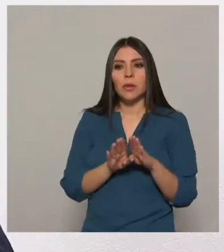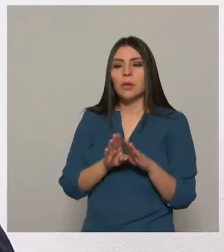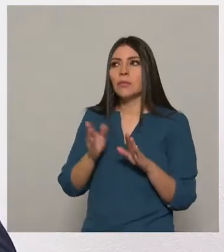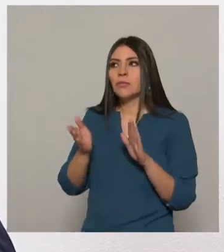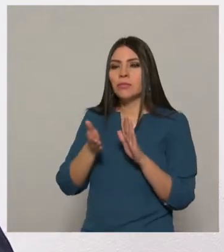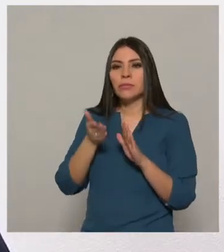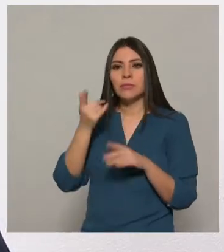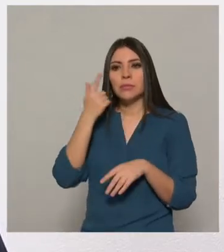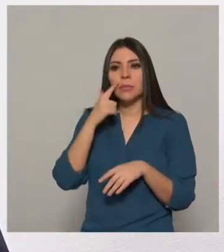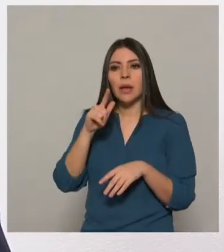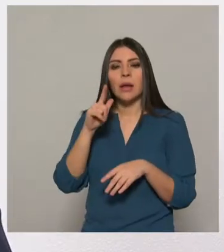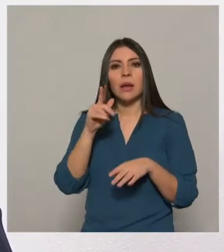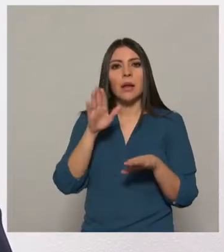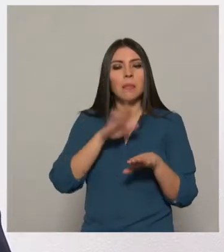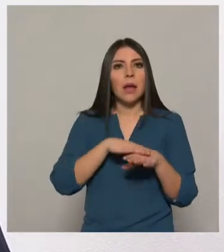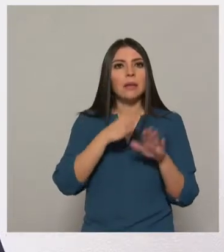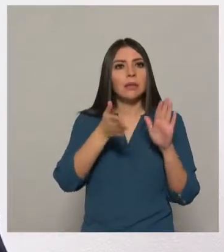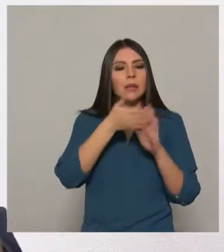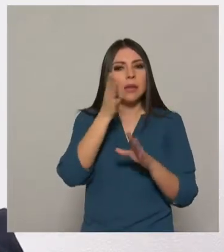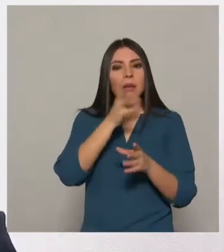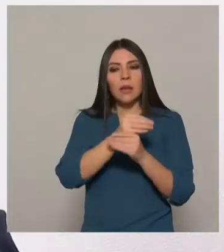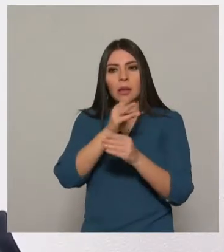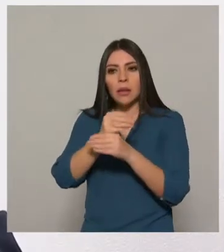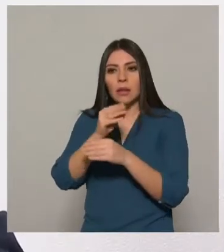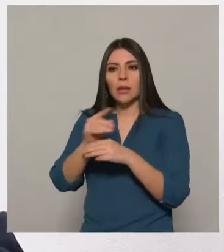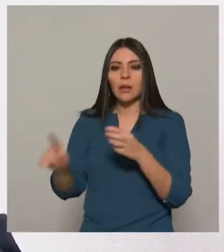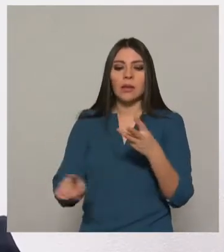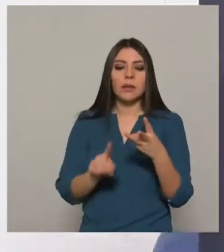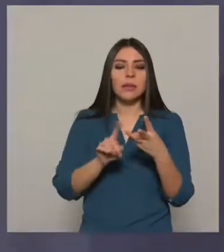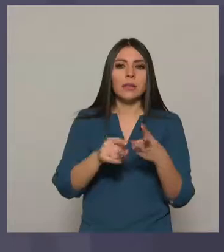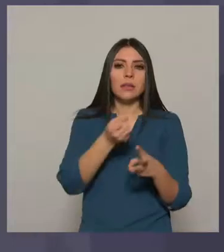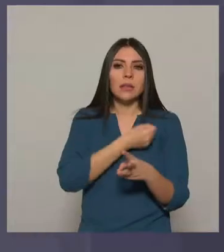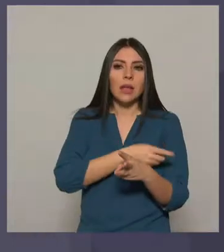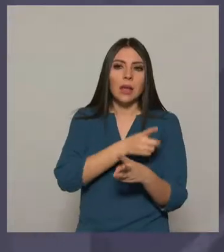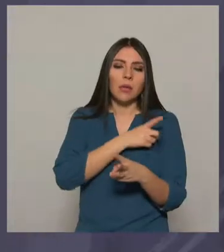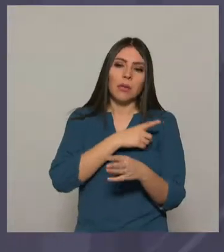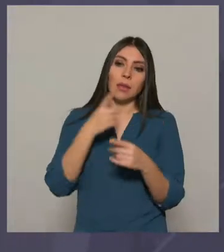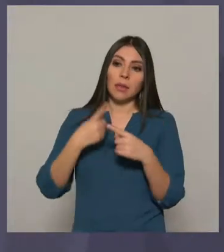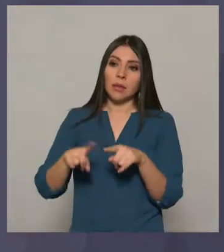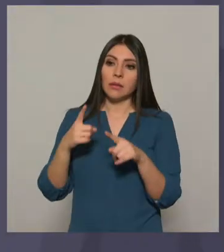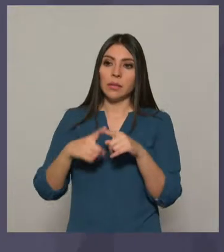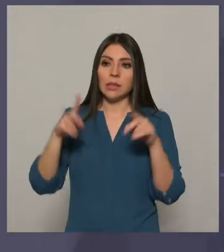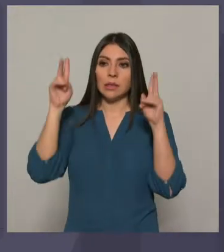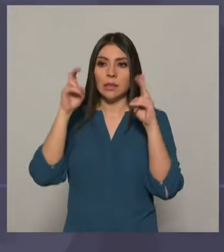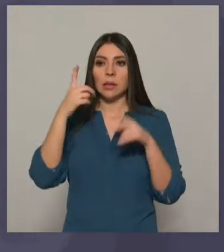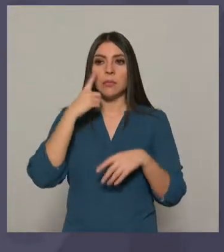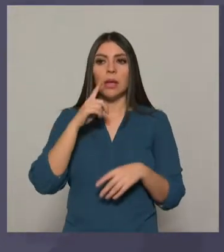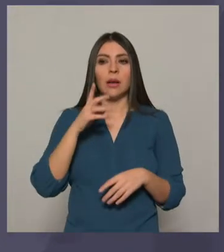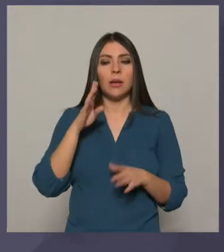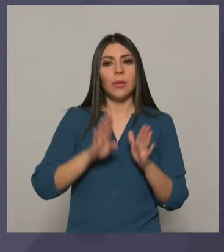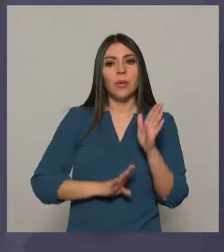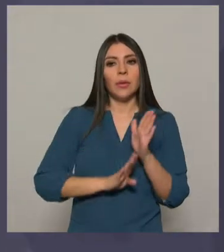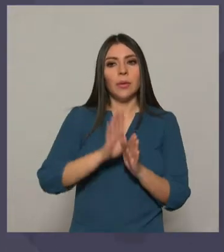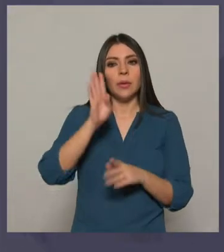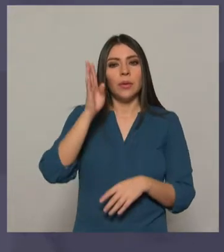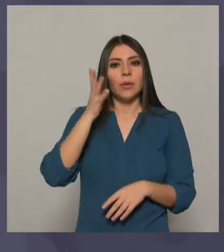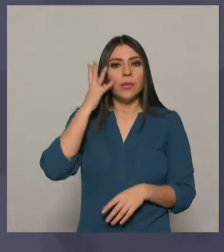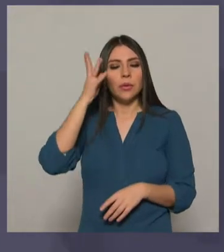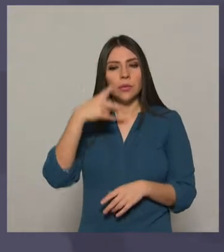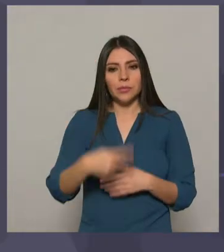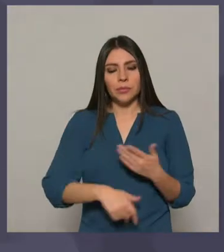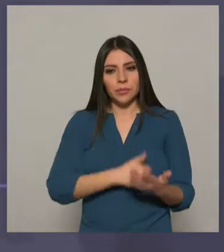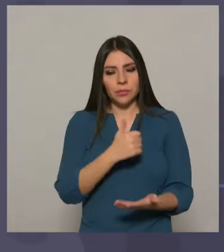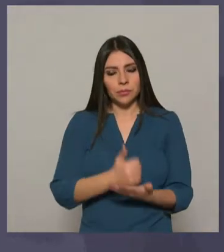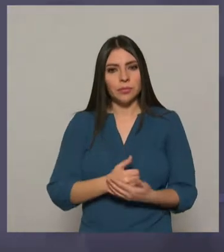en materia de salud y en múltiples conceptos que tienen que ver con el desarrollo de esta ciudad. Creo